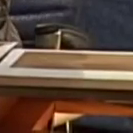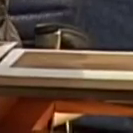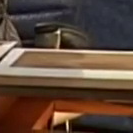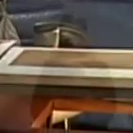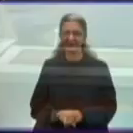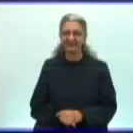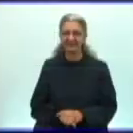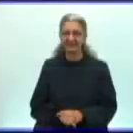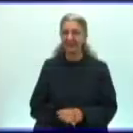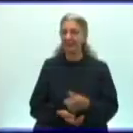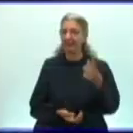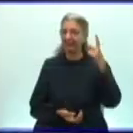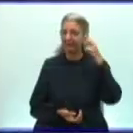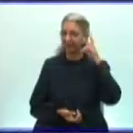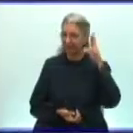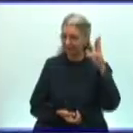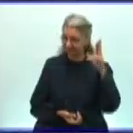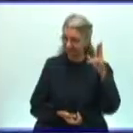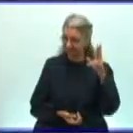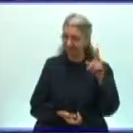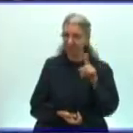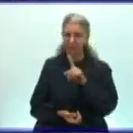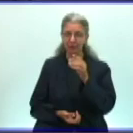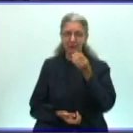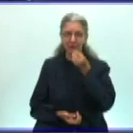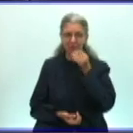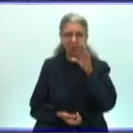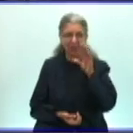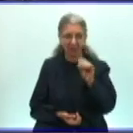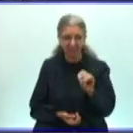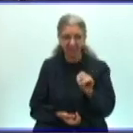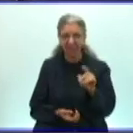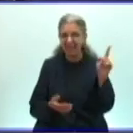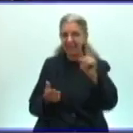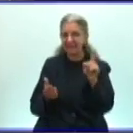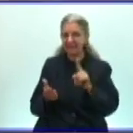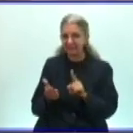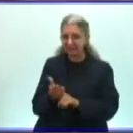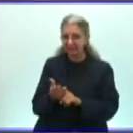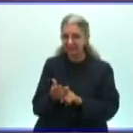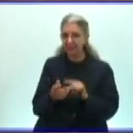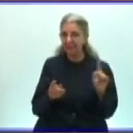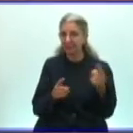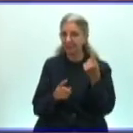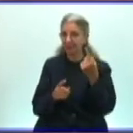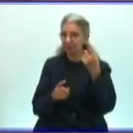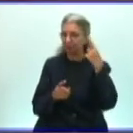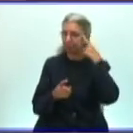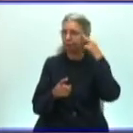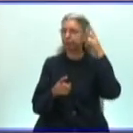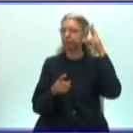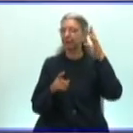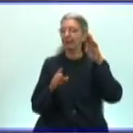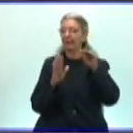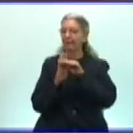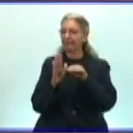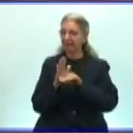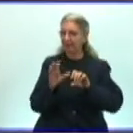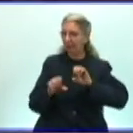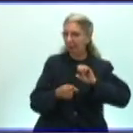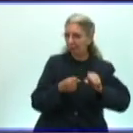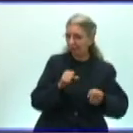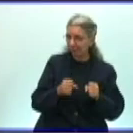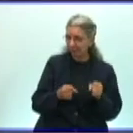Recuerden, estudiantes, no podemos estar hablando de electricidad sin tener en cuenta las medidas de ahorro. Hasta aquí nuestro encuentro de